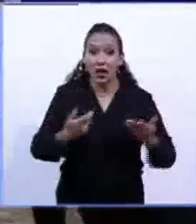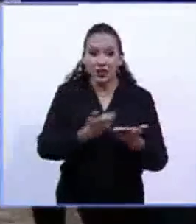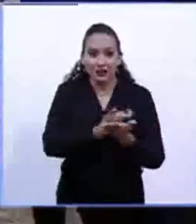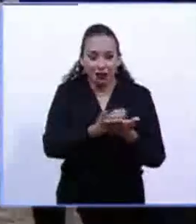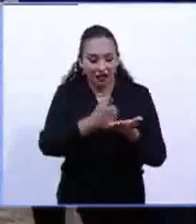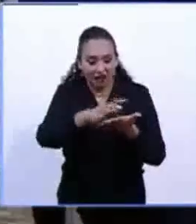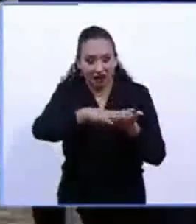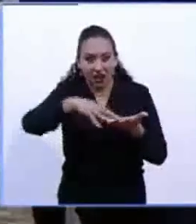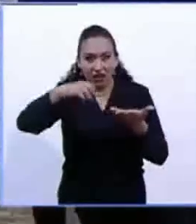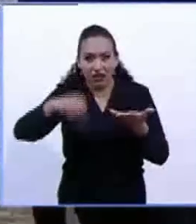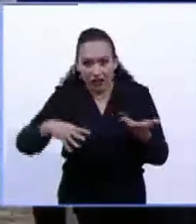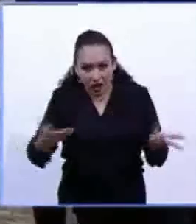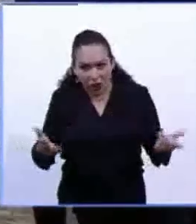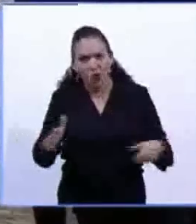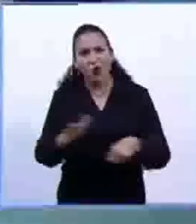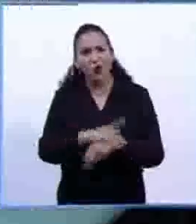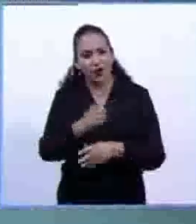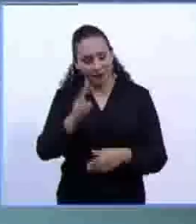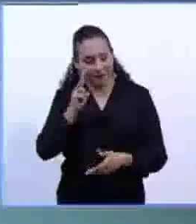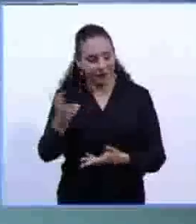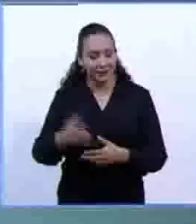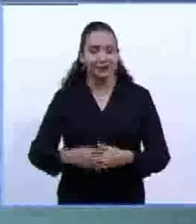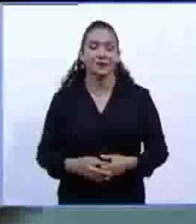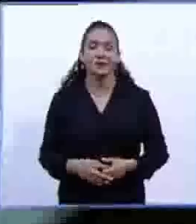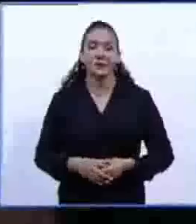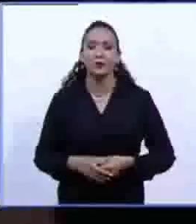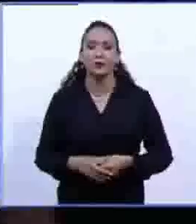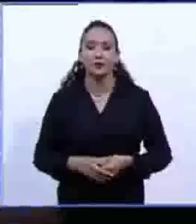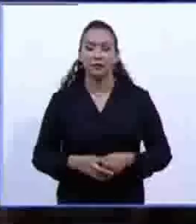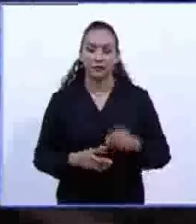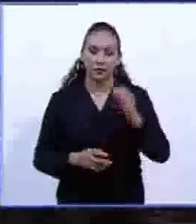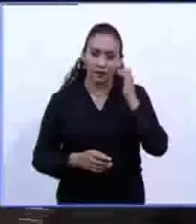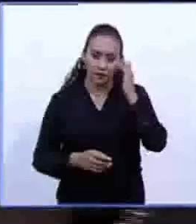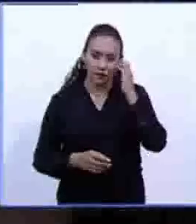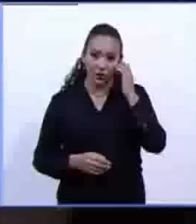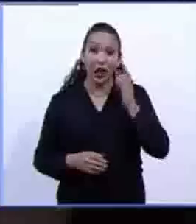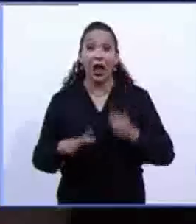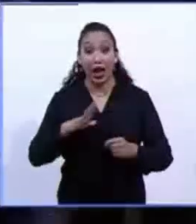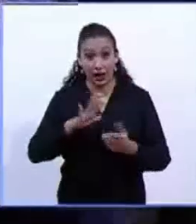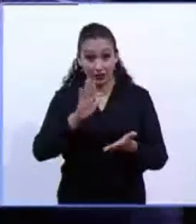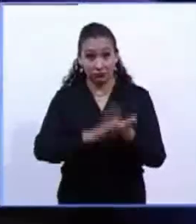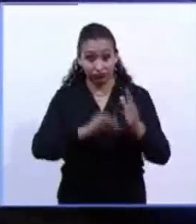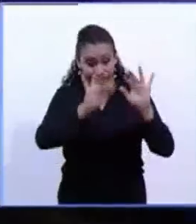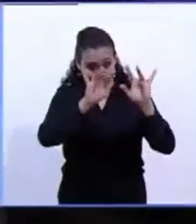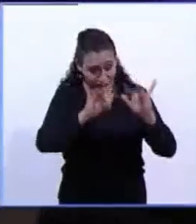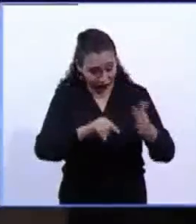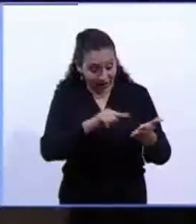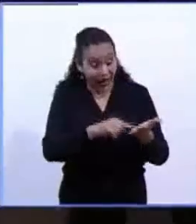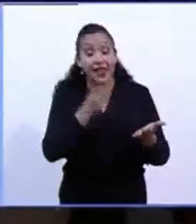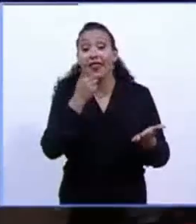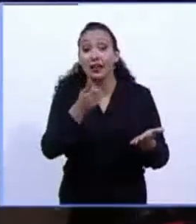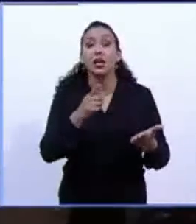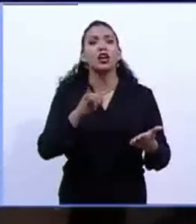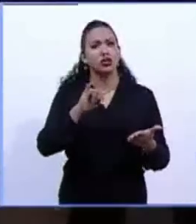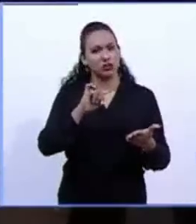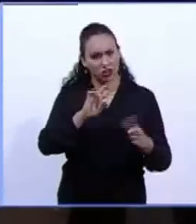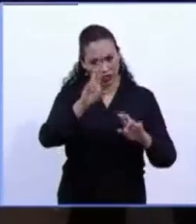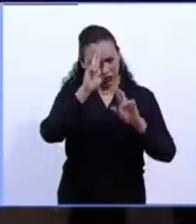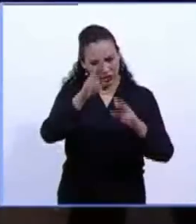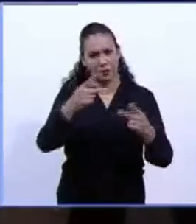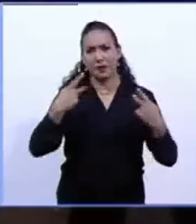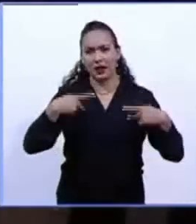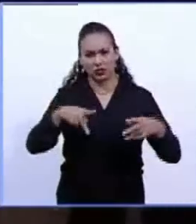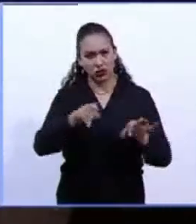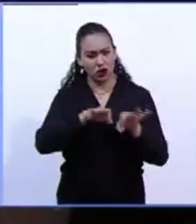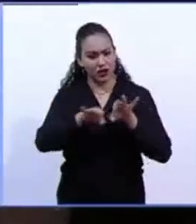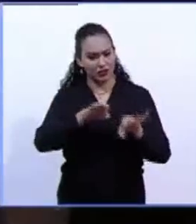prestaciones y otros no. Vamos a escuchar. Se dejó por escrito que nos iban a respetar los derechos laborales, que no nos iban a bajar